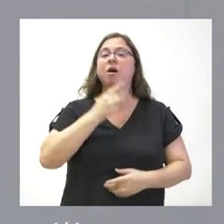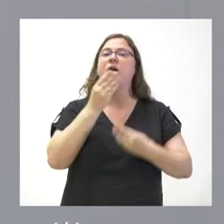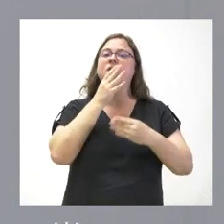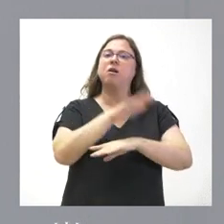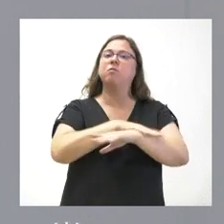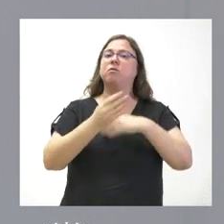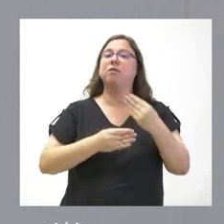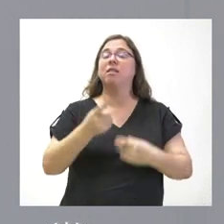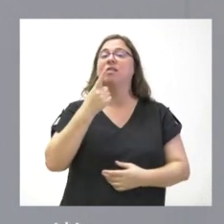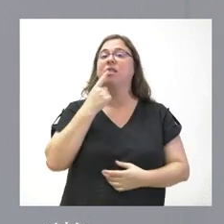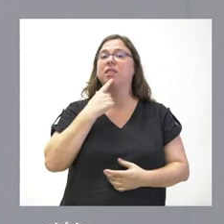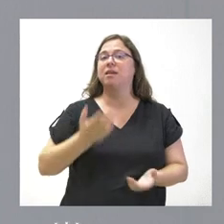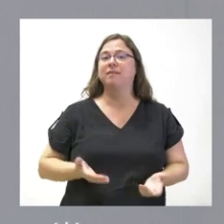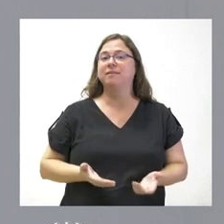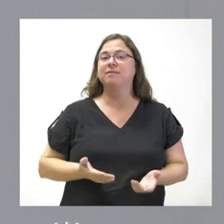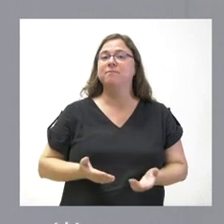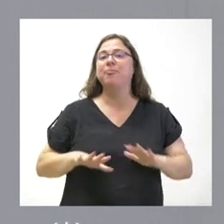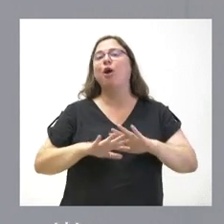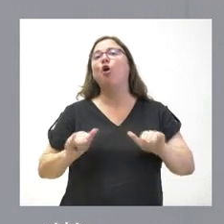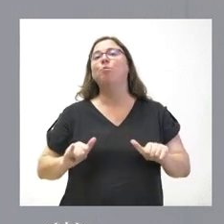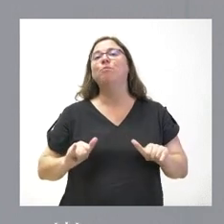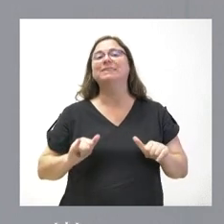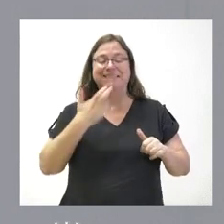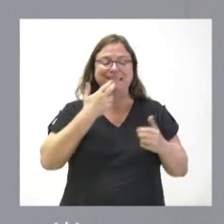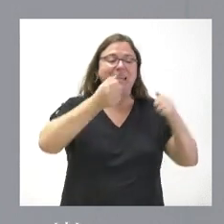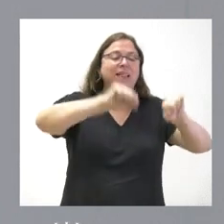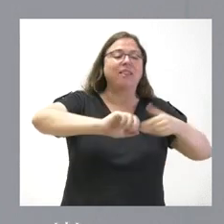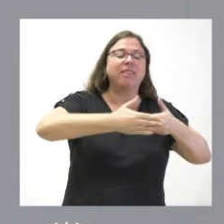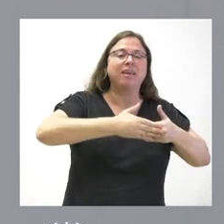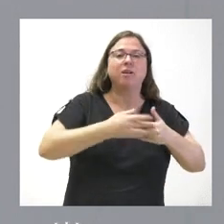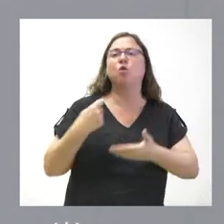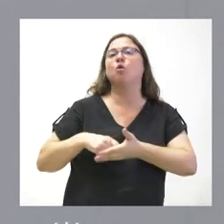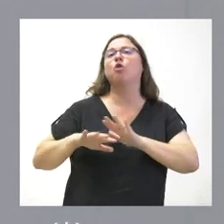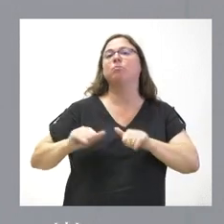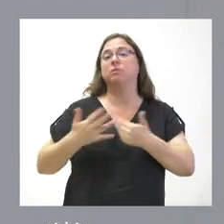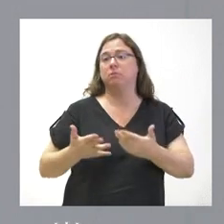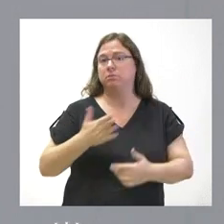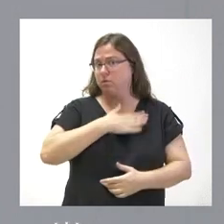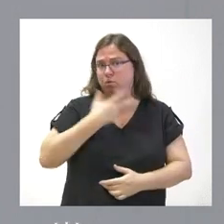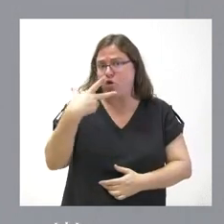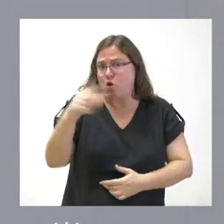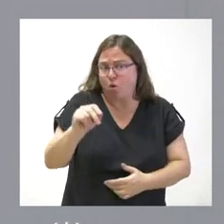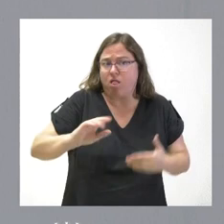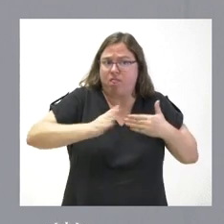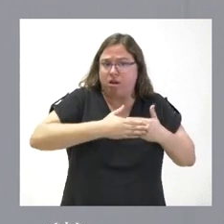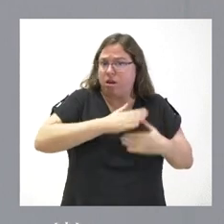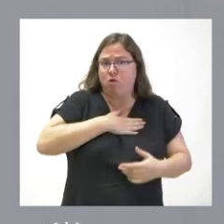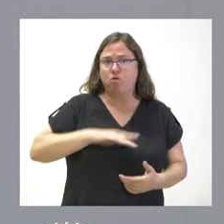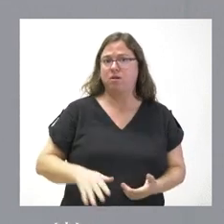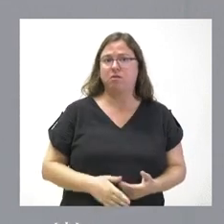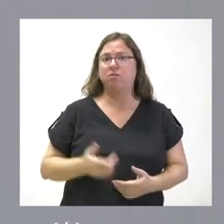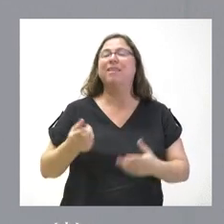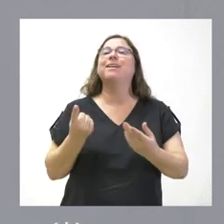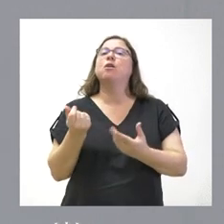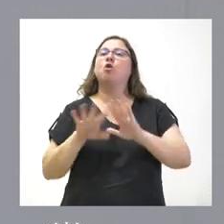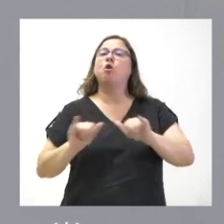haciendo es decir que Cuánto tiene que compensar noos por cerrar esto nosotros nos oponemos a que se cierre y por tanto no queremos hablar de cuánto nos tiene que compensar